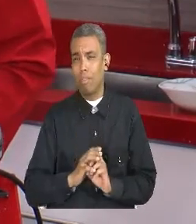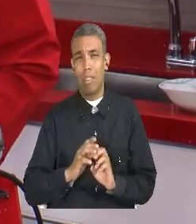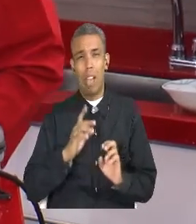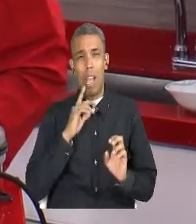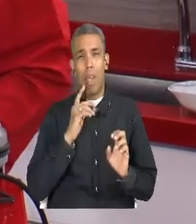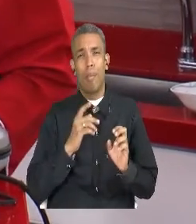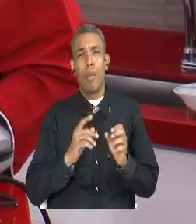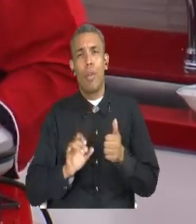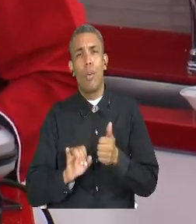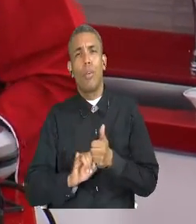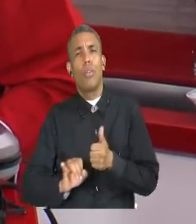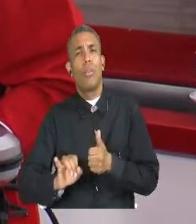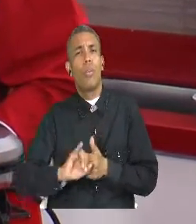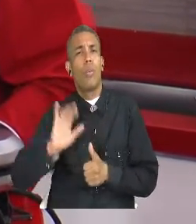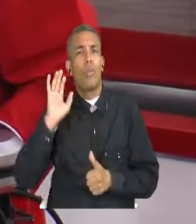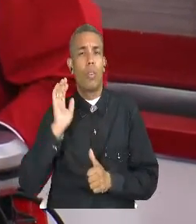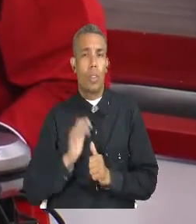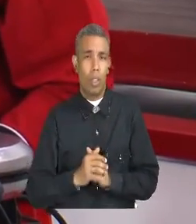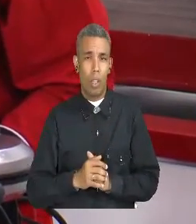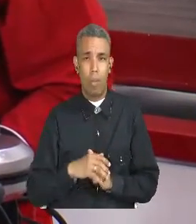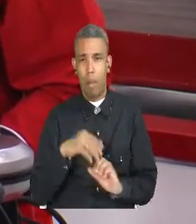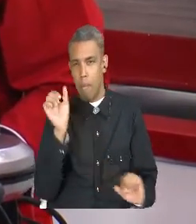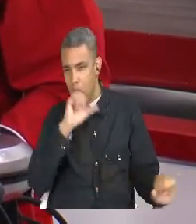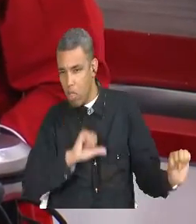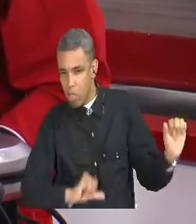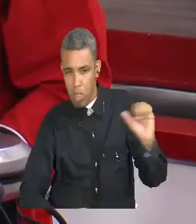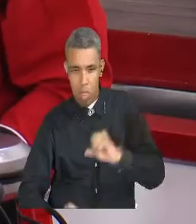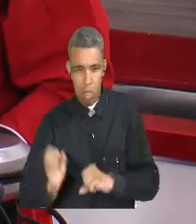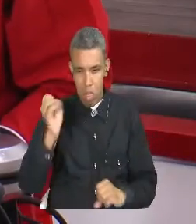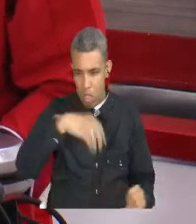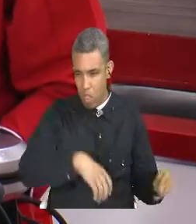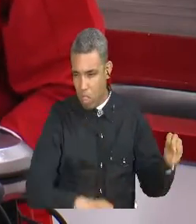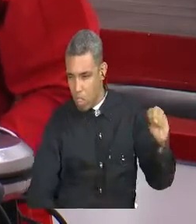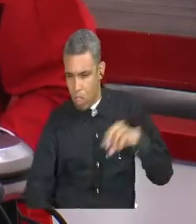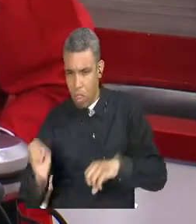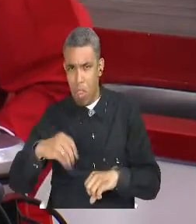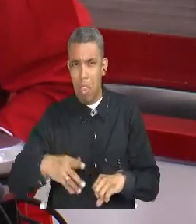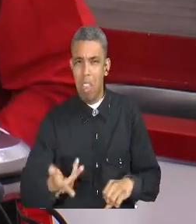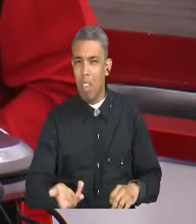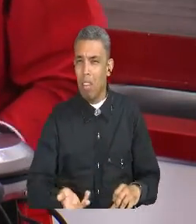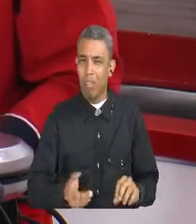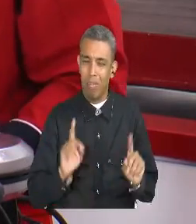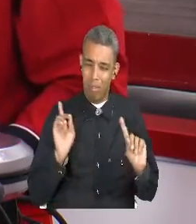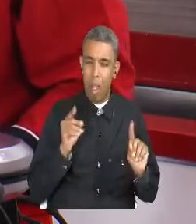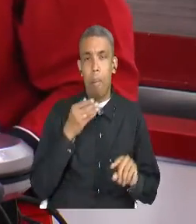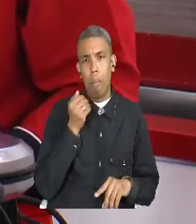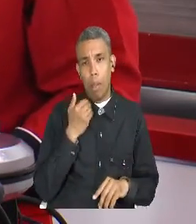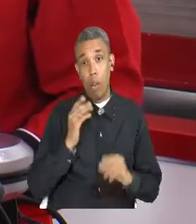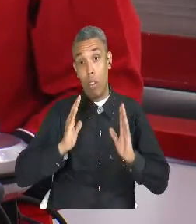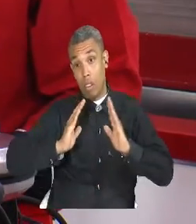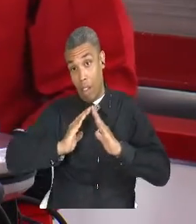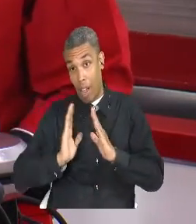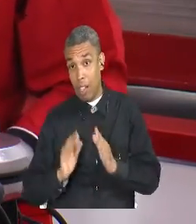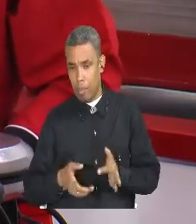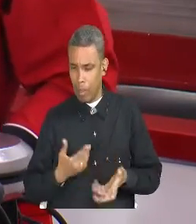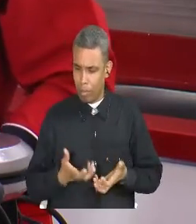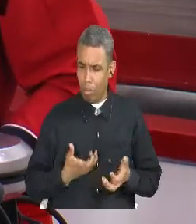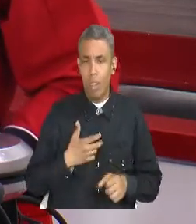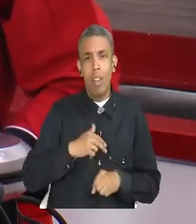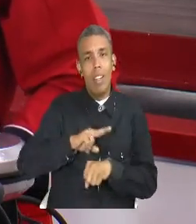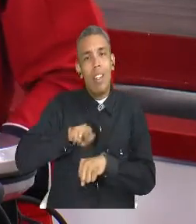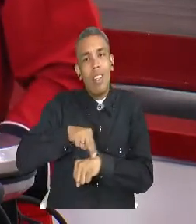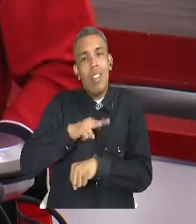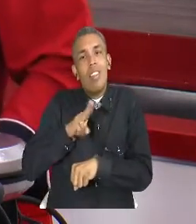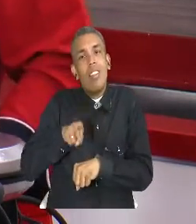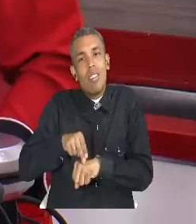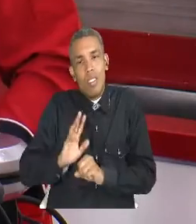que de esta manera es más casero, es más saludable, ¿sí? Porque para que un líquido se mantenga por mucho tiempo, tiene que tener una cantidad